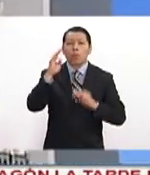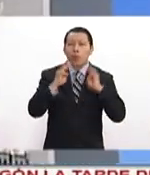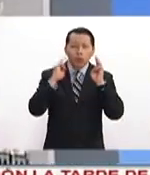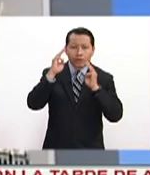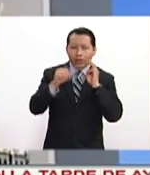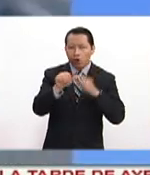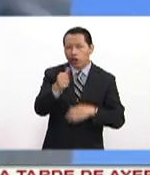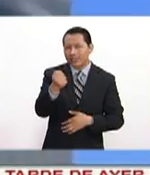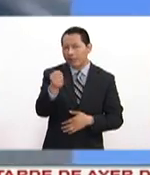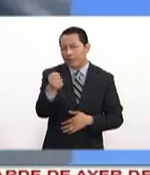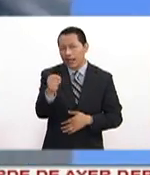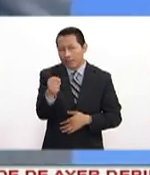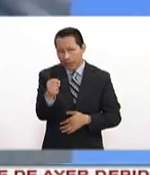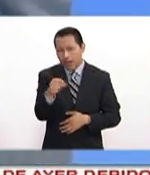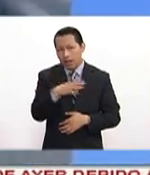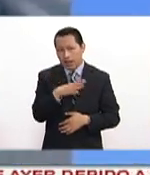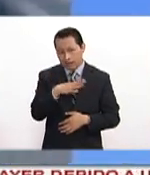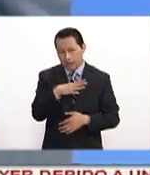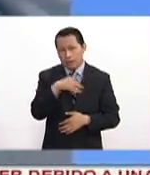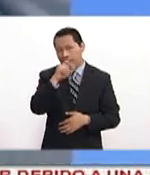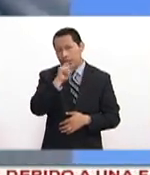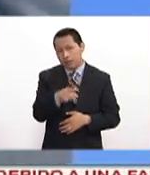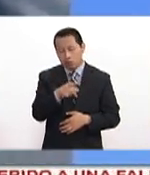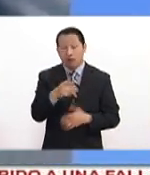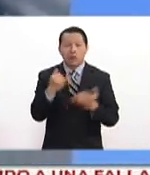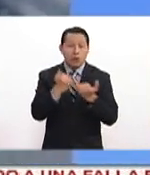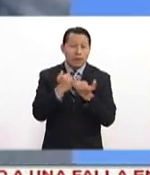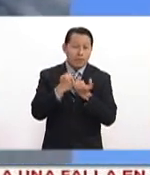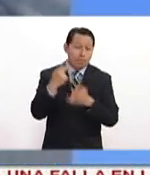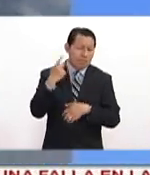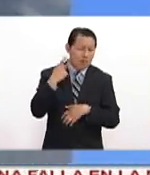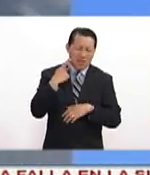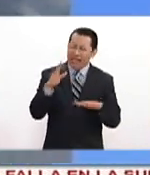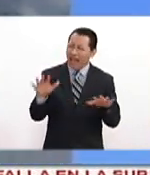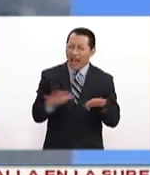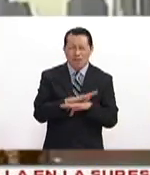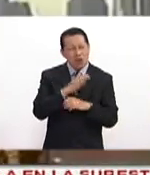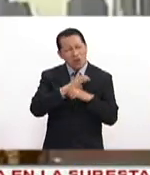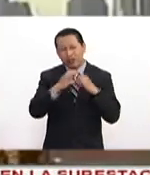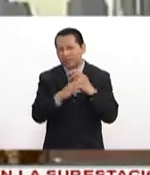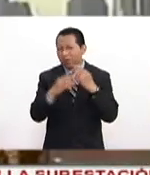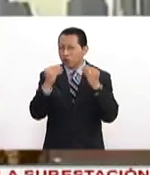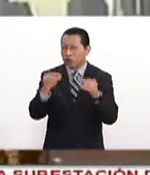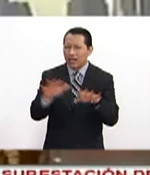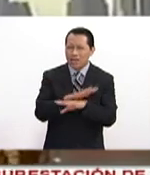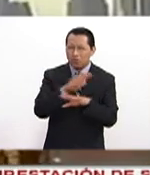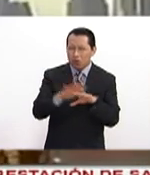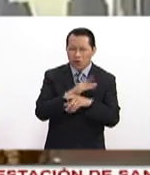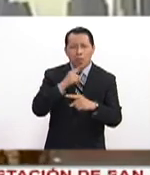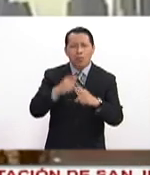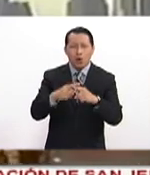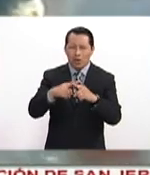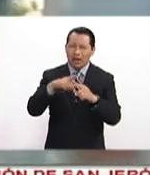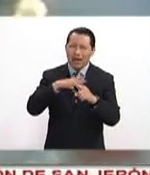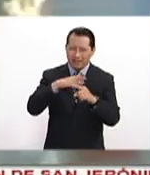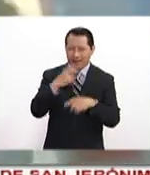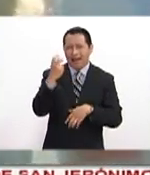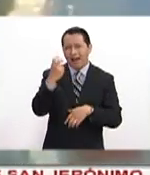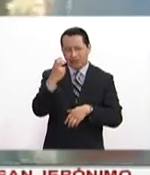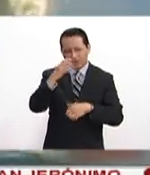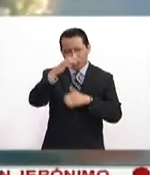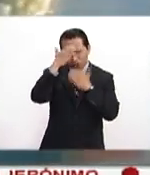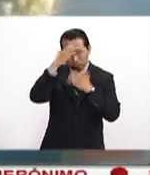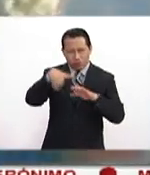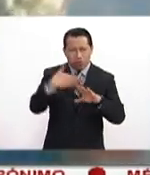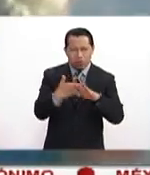del 11 de septiembre. Cambió la geopolítica, cambiaron muchas cosas a raíz de los atentados allá en las